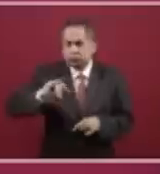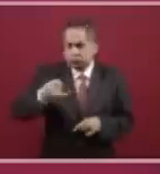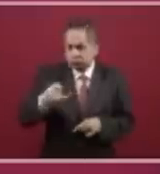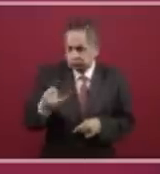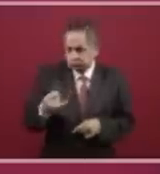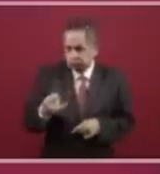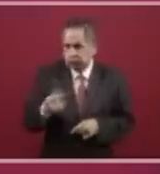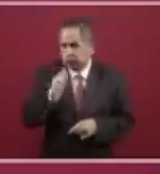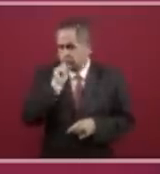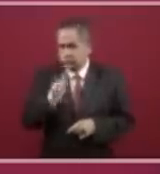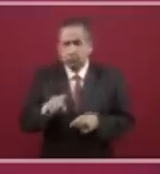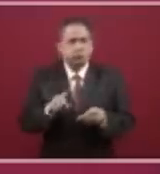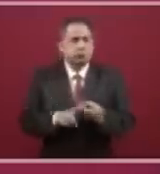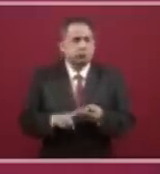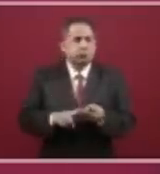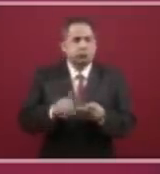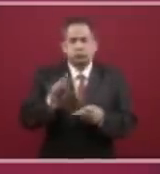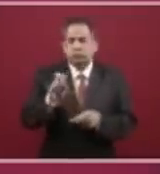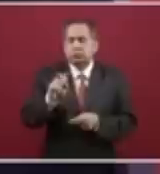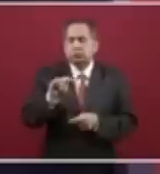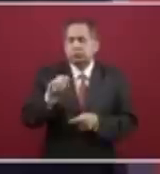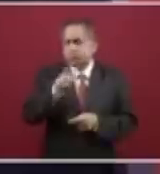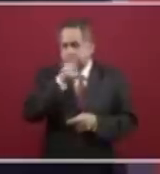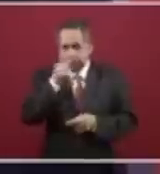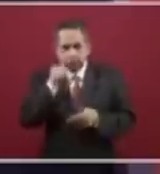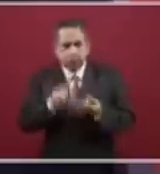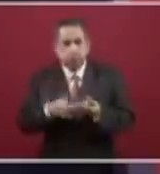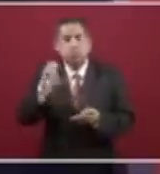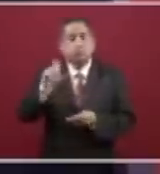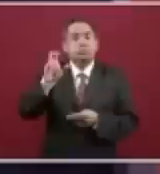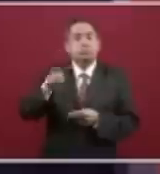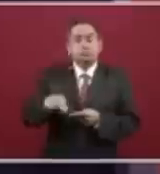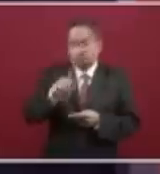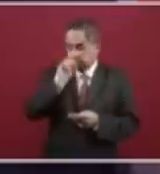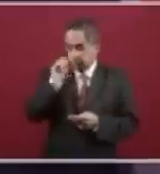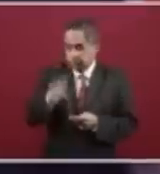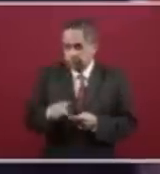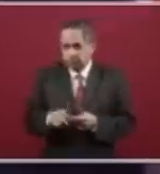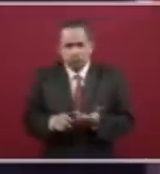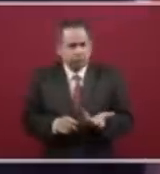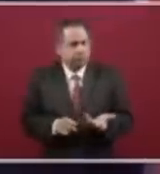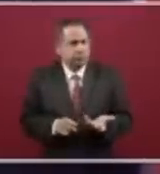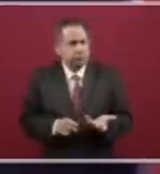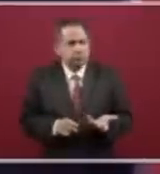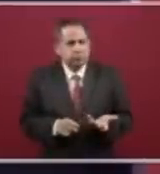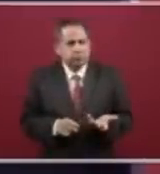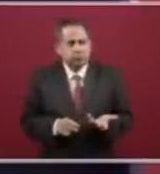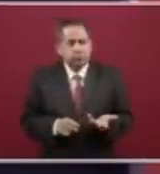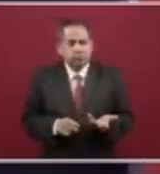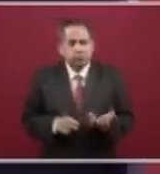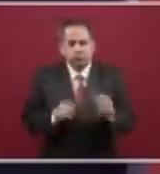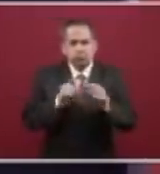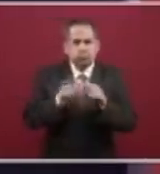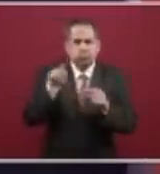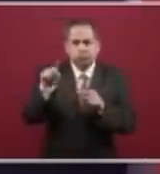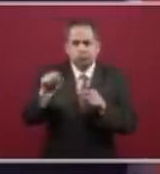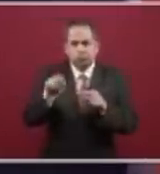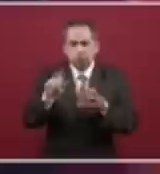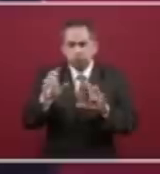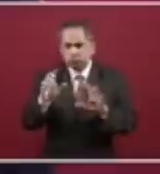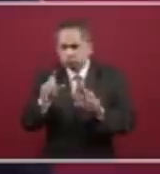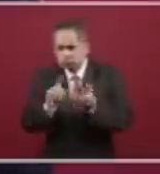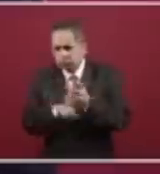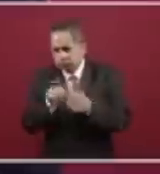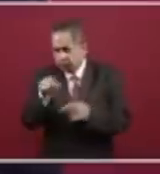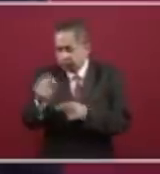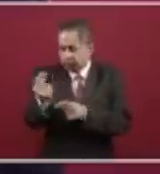así es en benito juárez cancún dónde se está